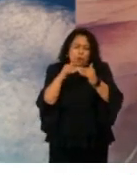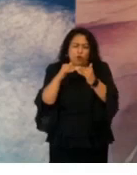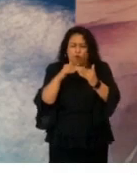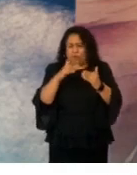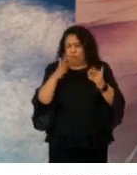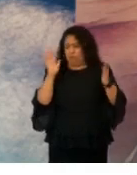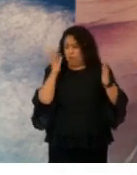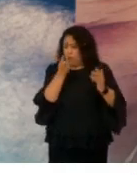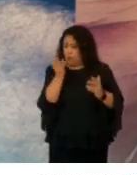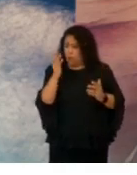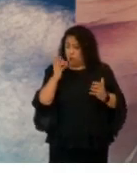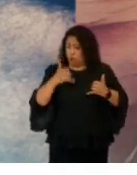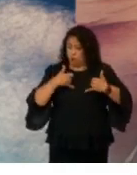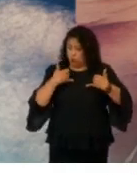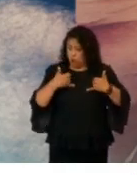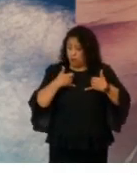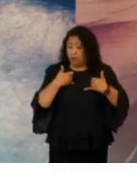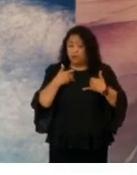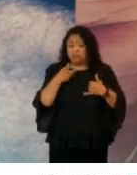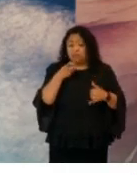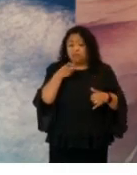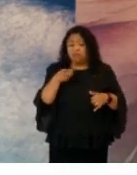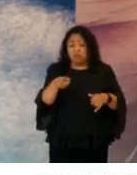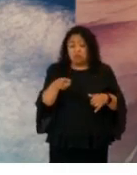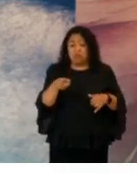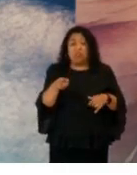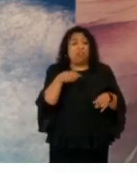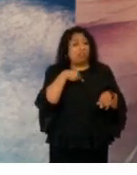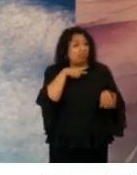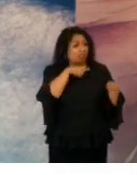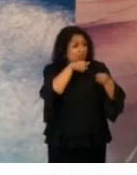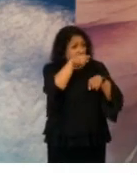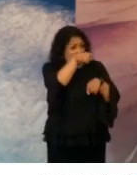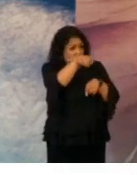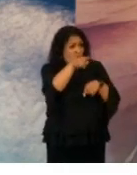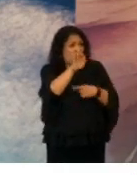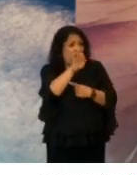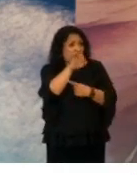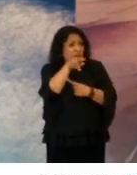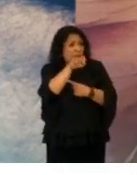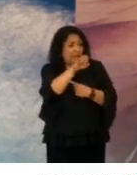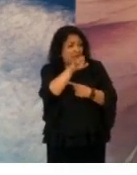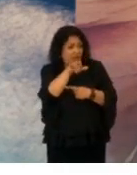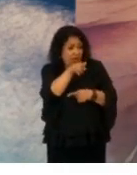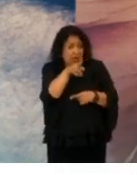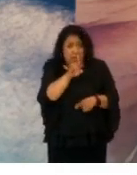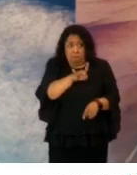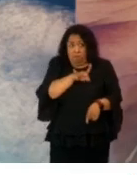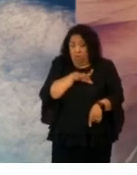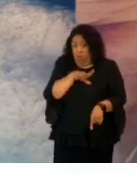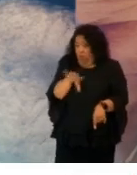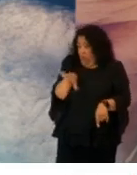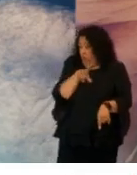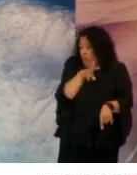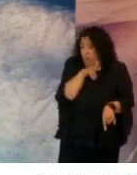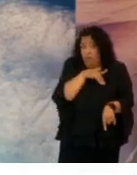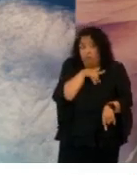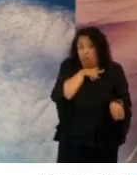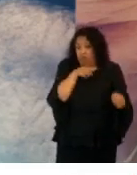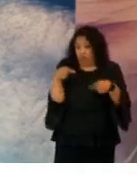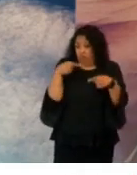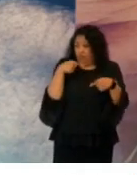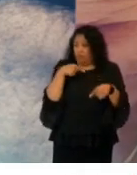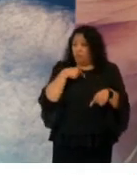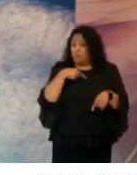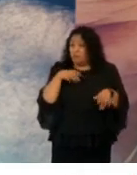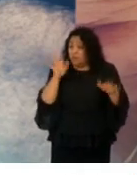y hay chicos que cuando tú vas y te dicen, ¿y tú eres feminazi? ¡Qué miedo! ¡Qué miedo! O sea, cualquier persona